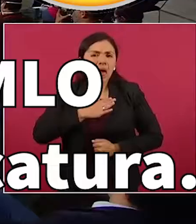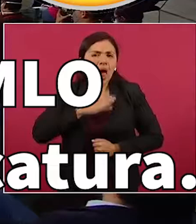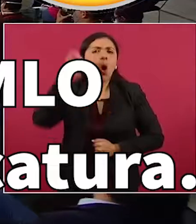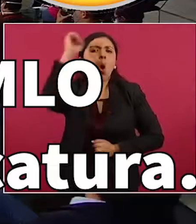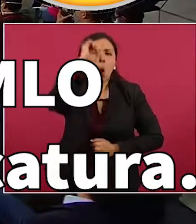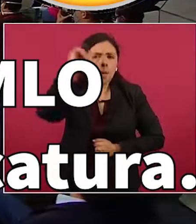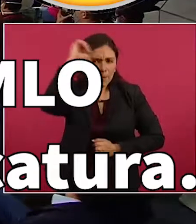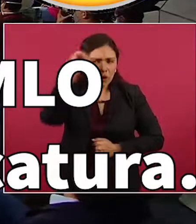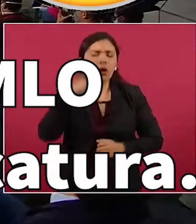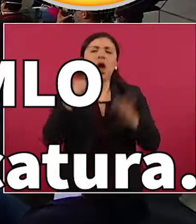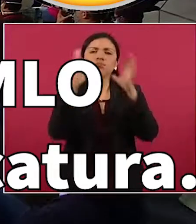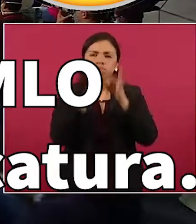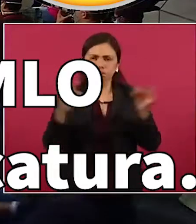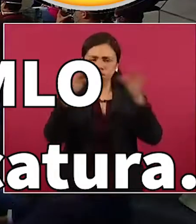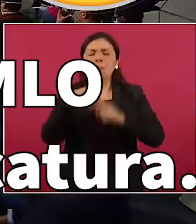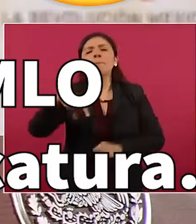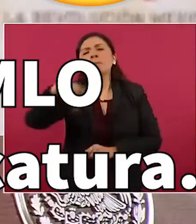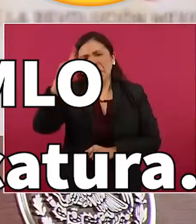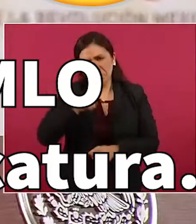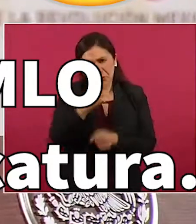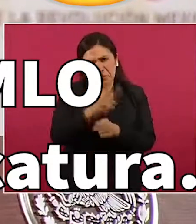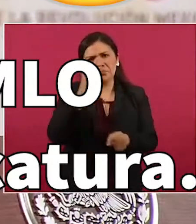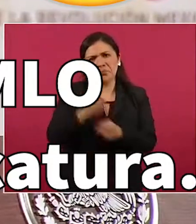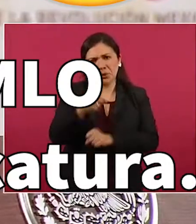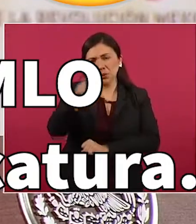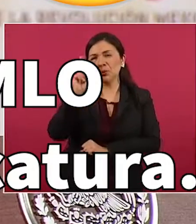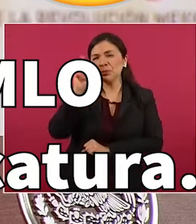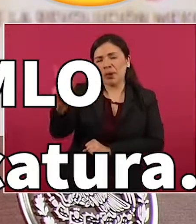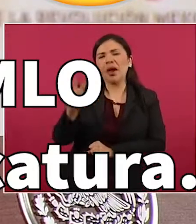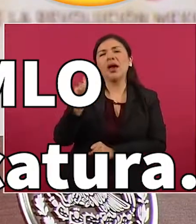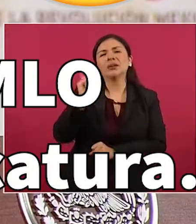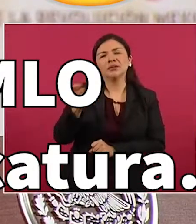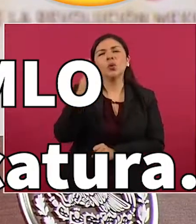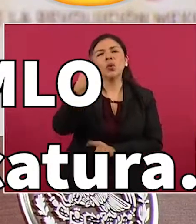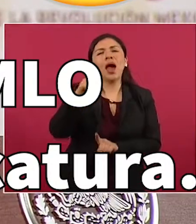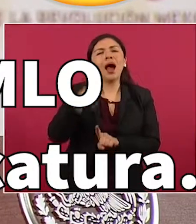bien. Les invito a que veamos una caricatura